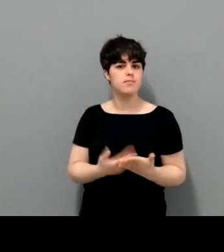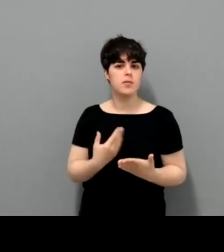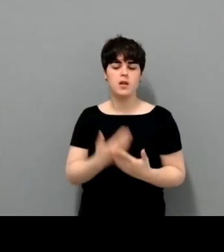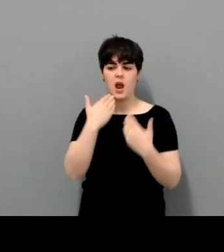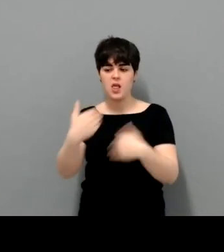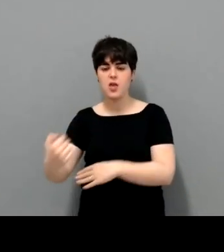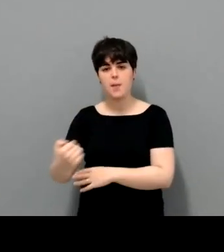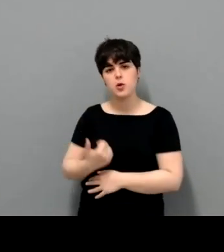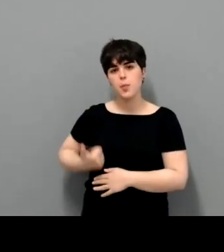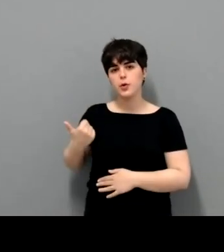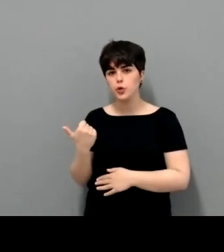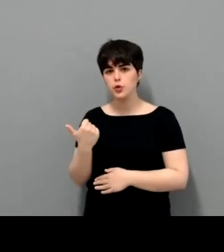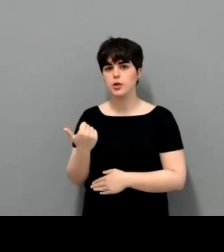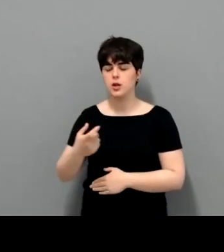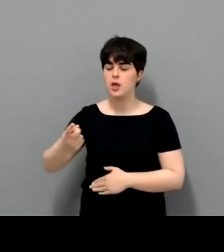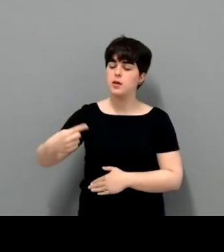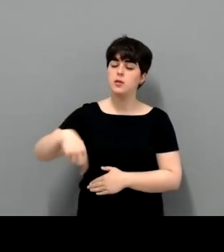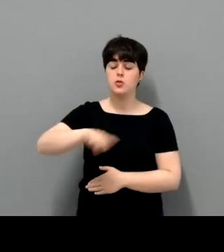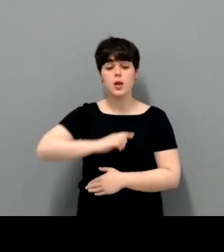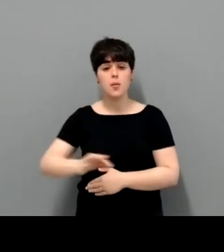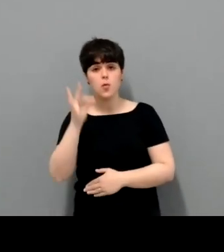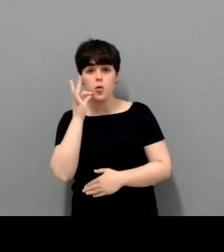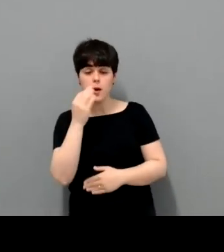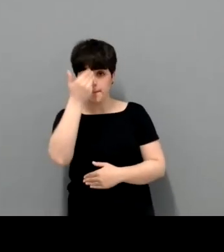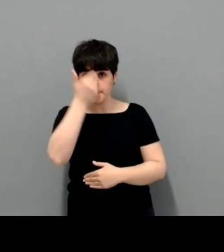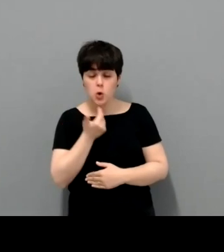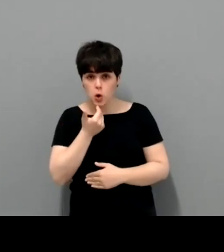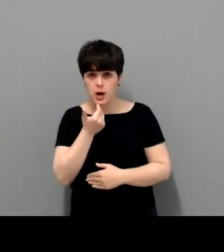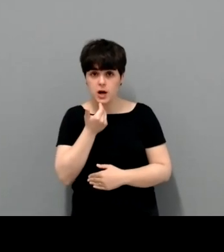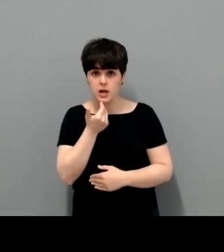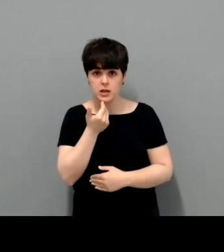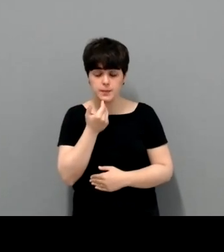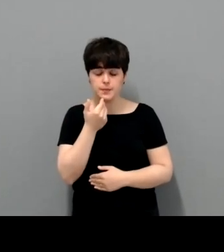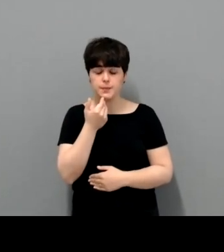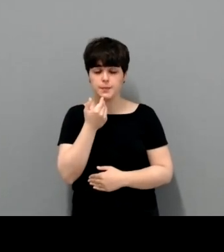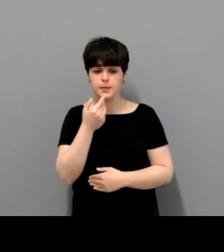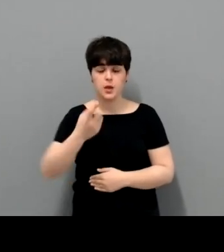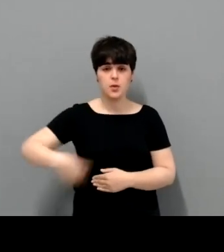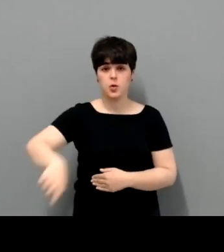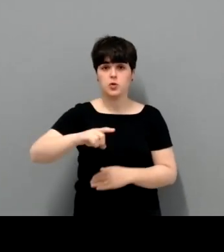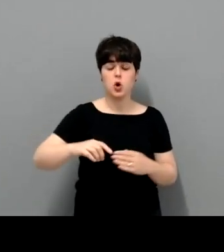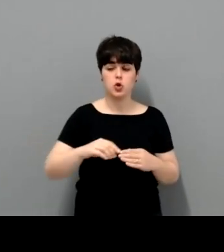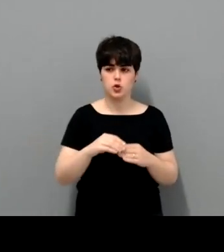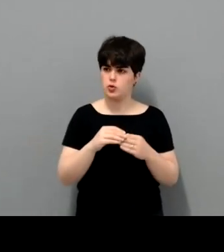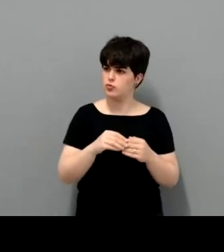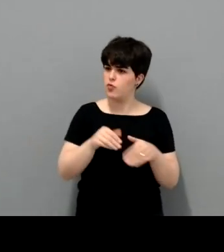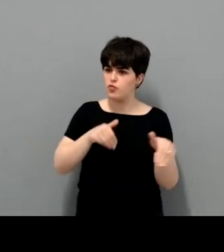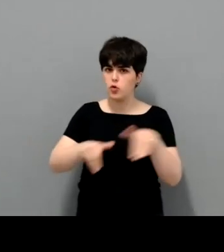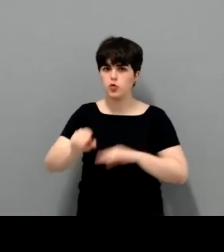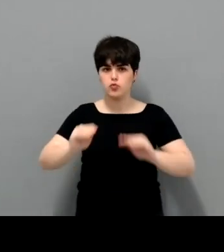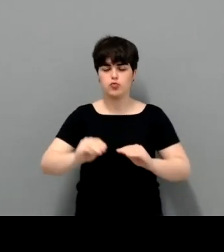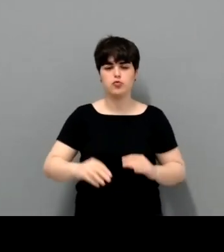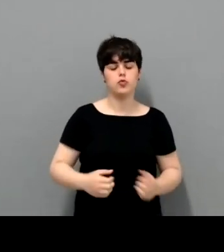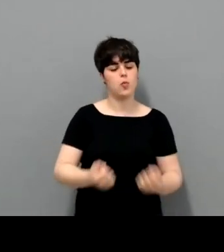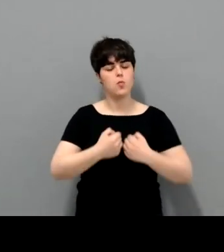y oportunidades, las mujeres con parálisis cerebral podéis liderar vuestro propio destino